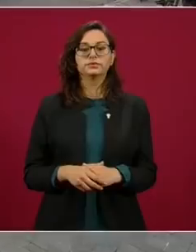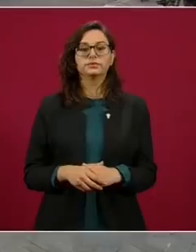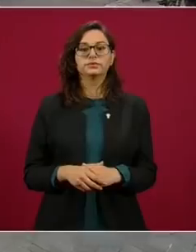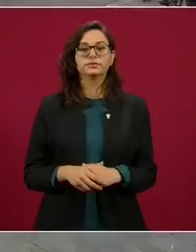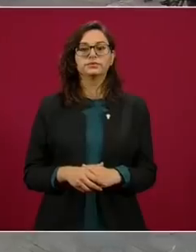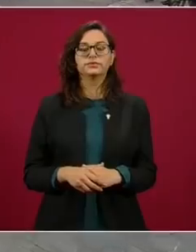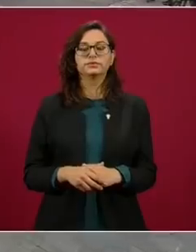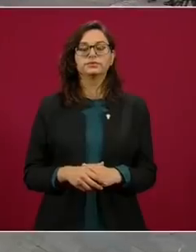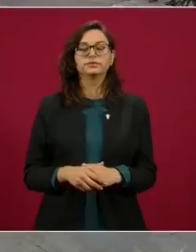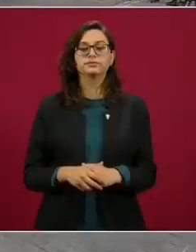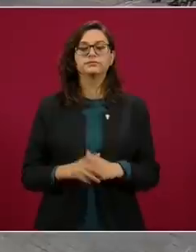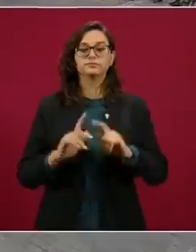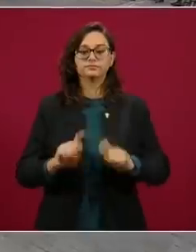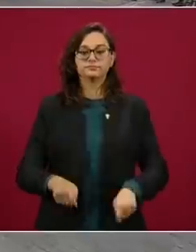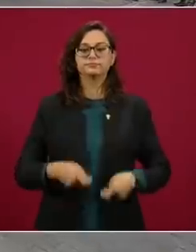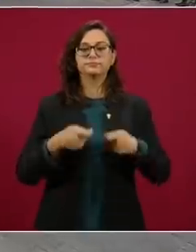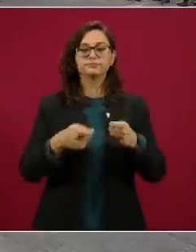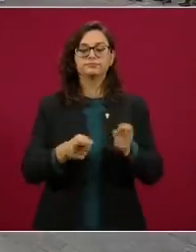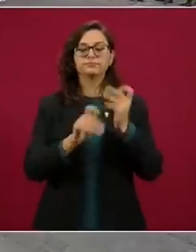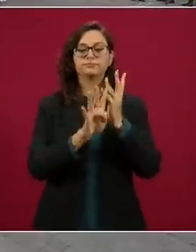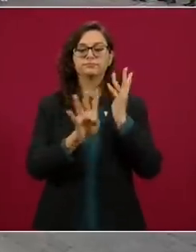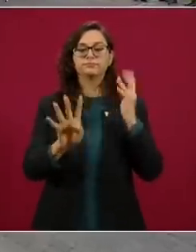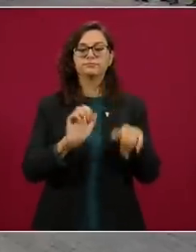recibe en fila número 3